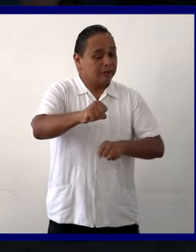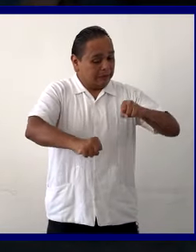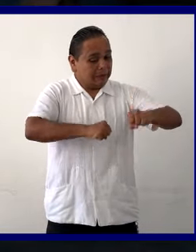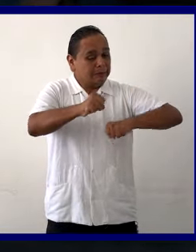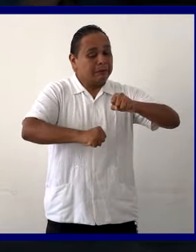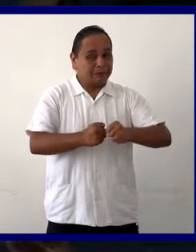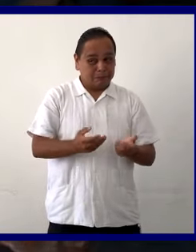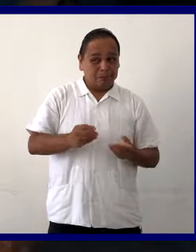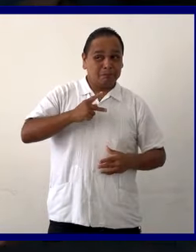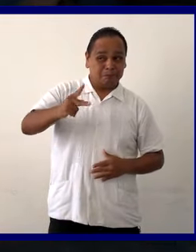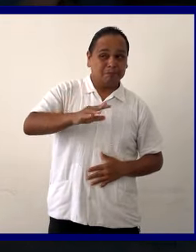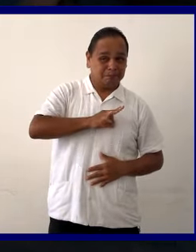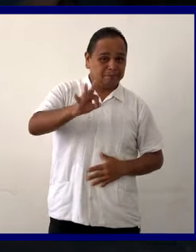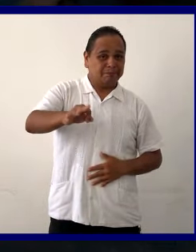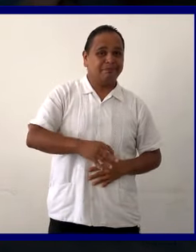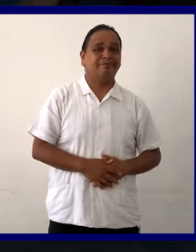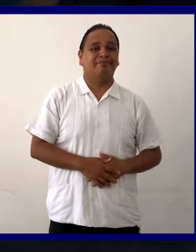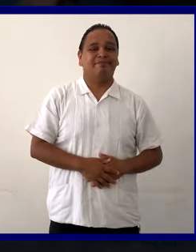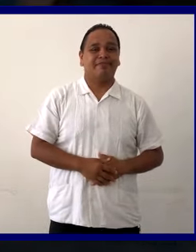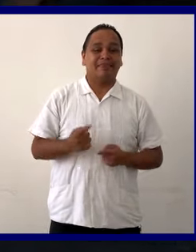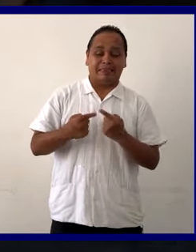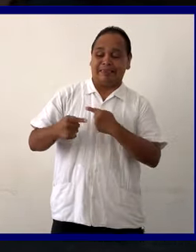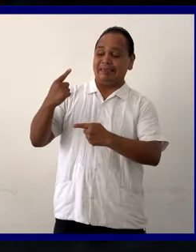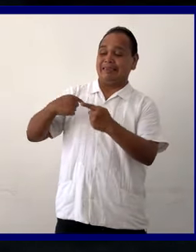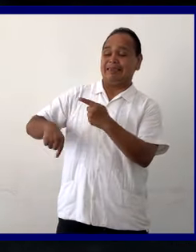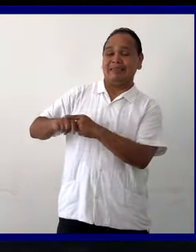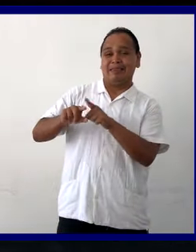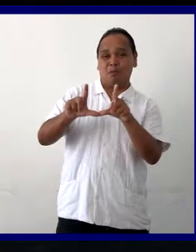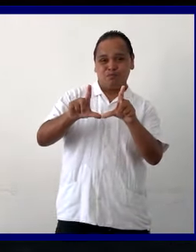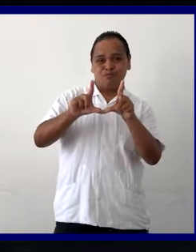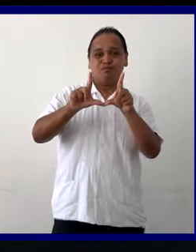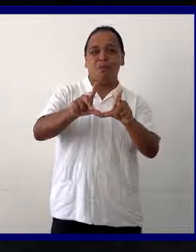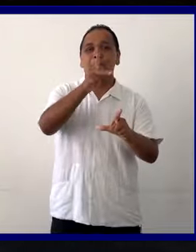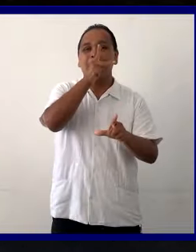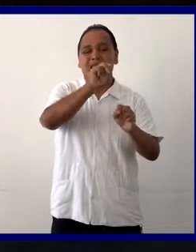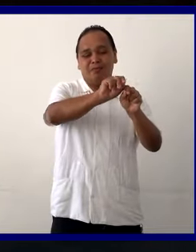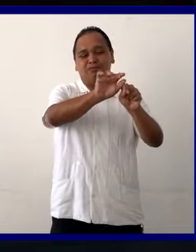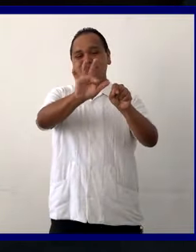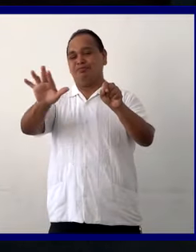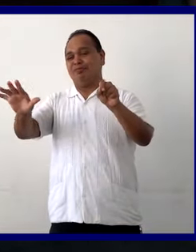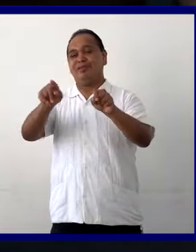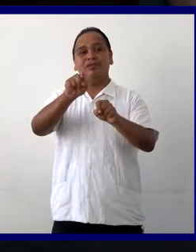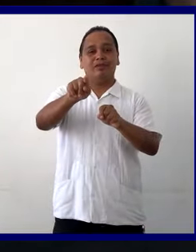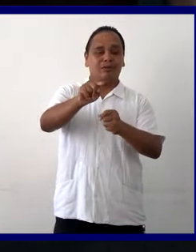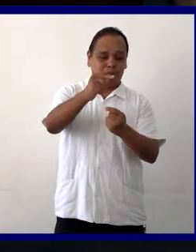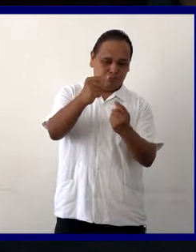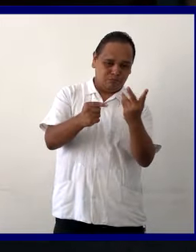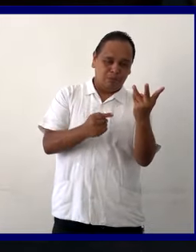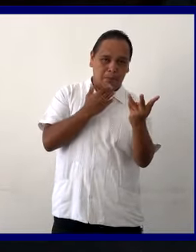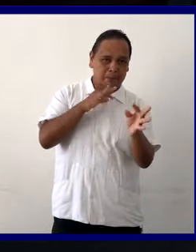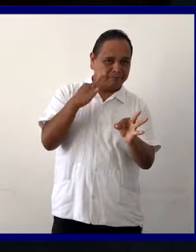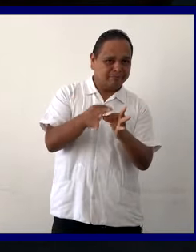2019. Detrás de mí estarán las palabras de manera revuelta y tú me tienes que decir qué palabra es. ¿Está claro?